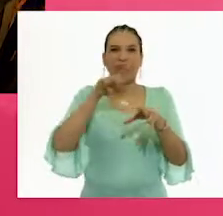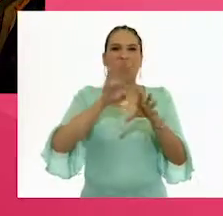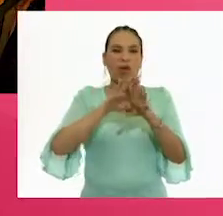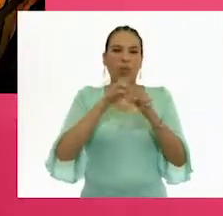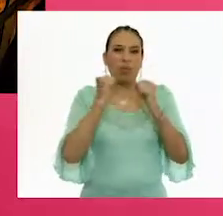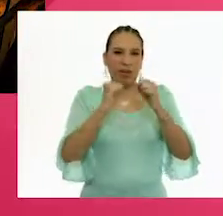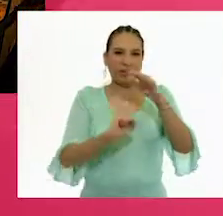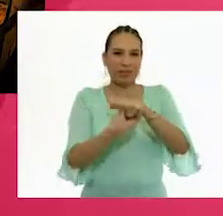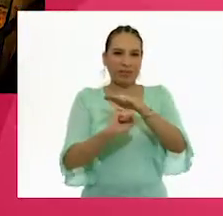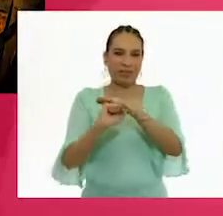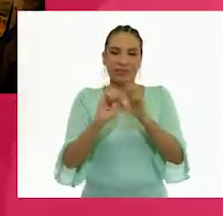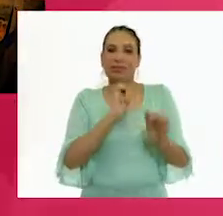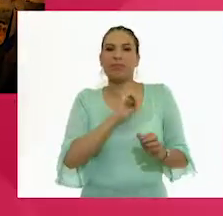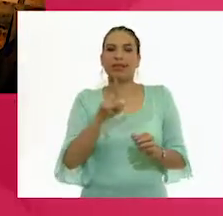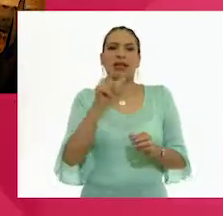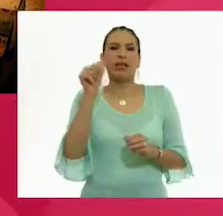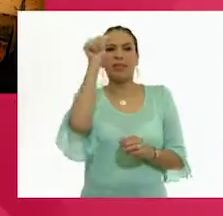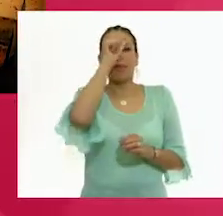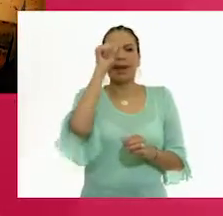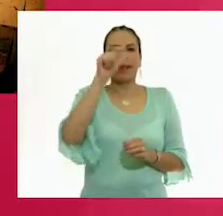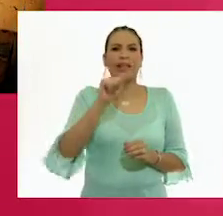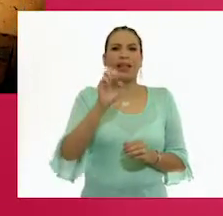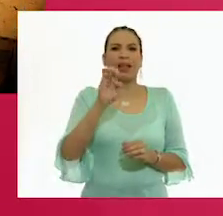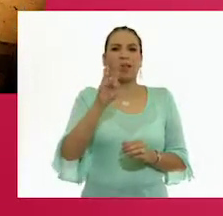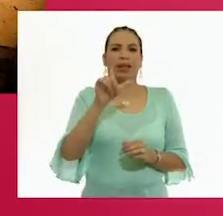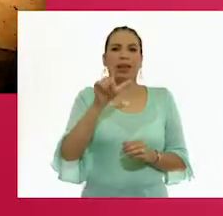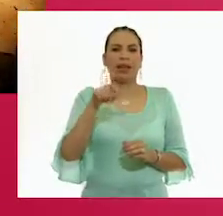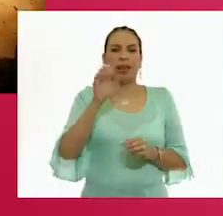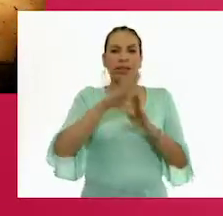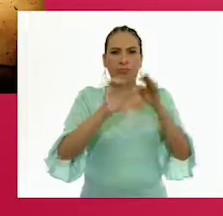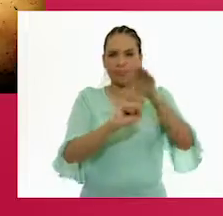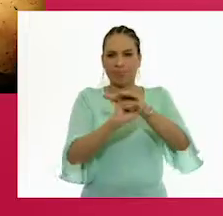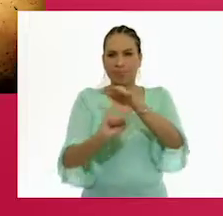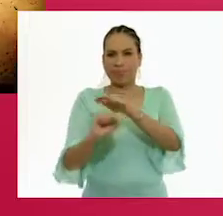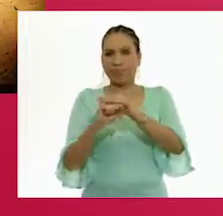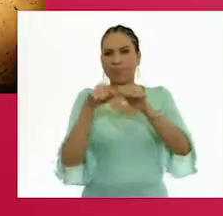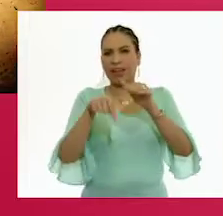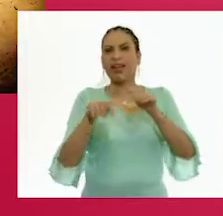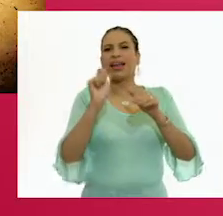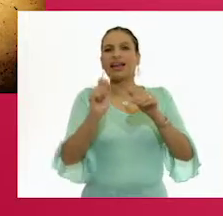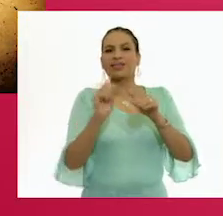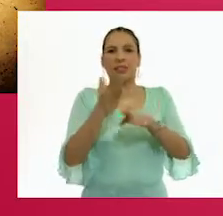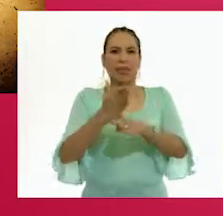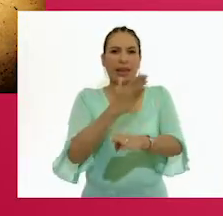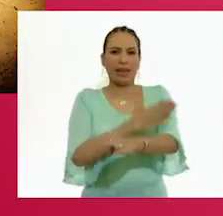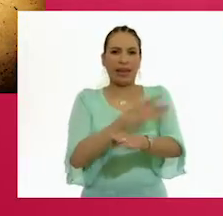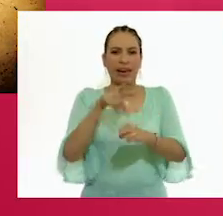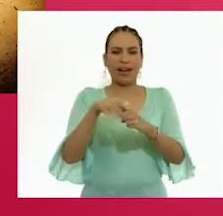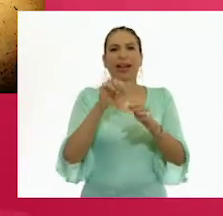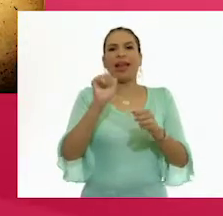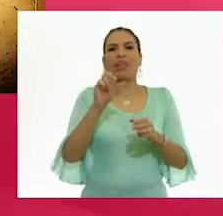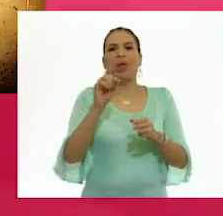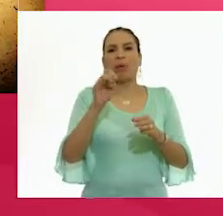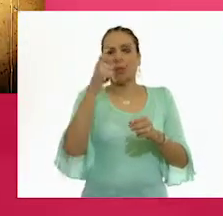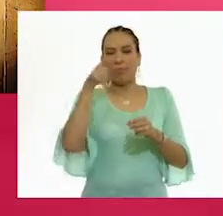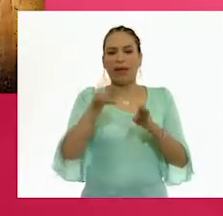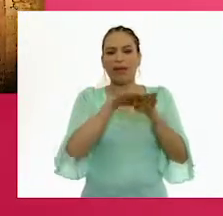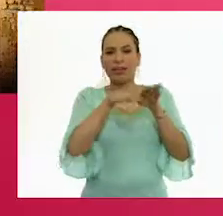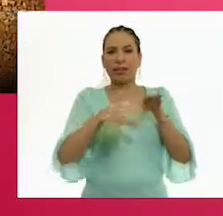El padre Tembleque innovó una técnica novohispana de cimbra de madera y adobe que permitió erigir esos arcos en el pueblo